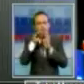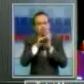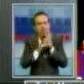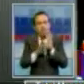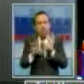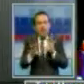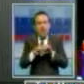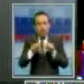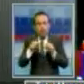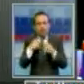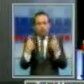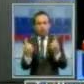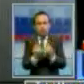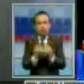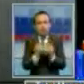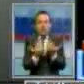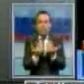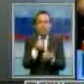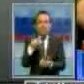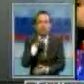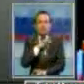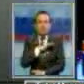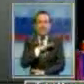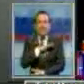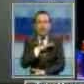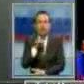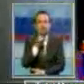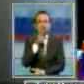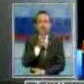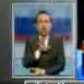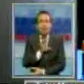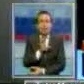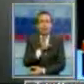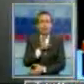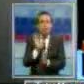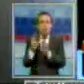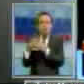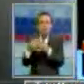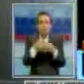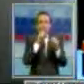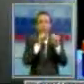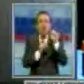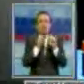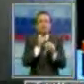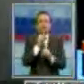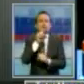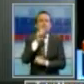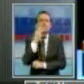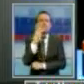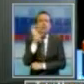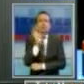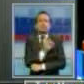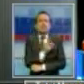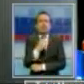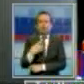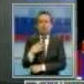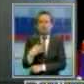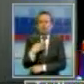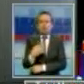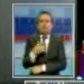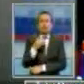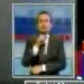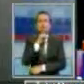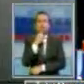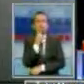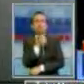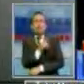adelante. Eso es lo que esperan los chilenos de nosotros. Y no quedarse solamente en los partidos, si los partidos son el 3% de la ciudadanía. ¿Y el rol de Franco Parisi cuál